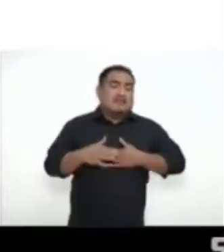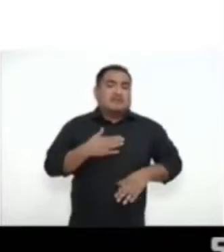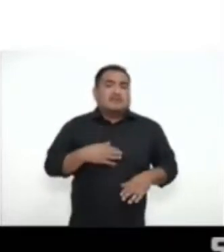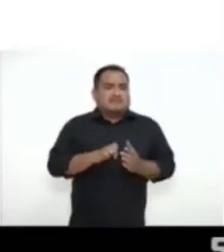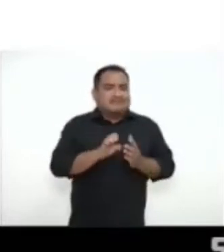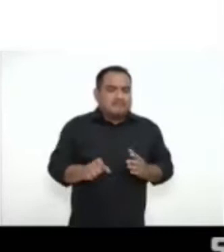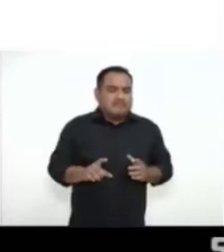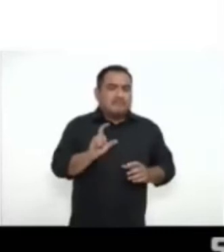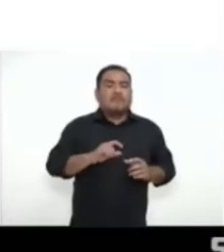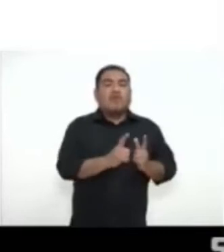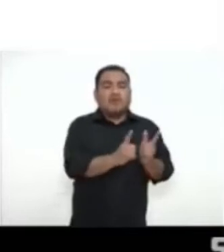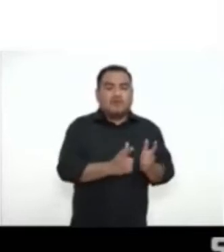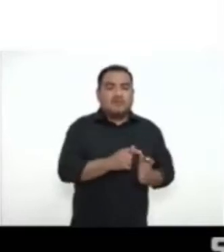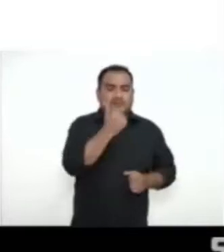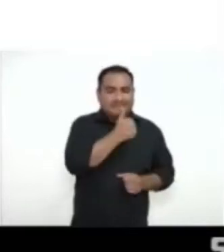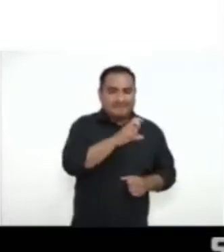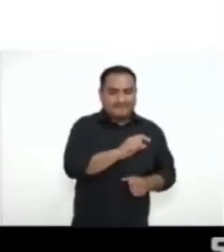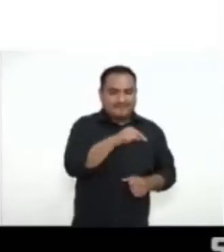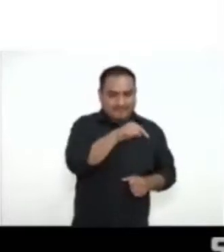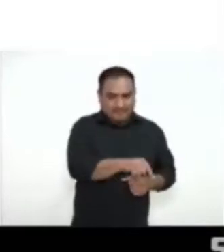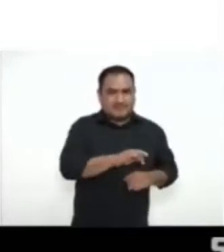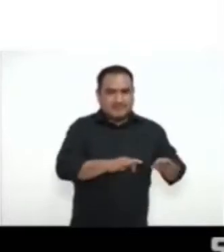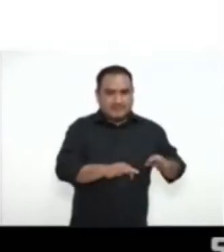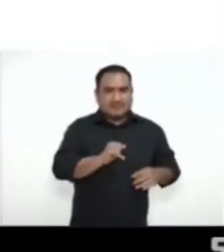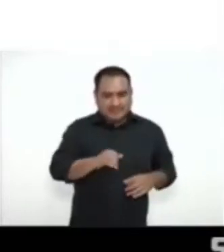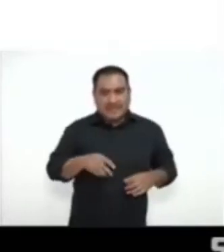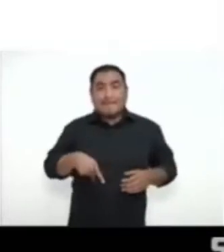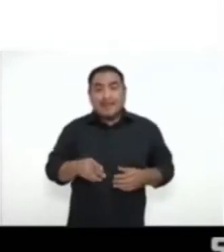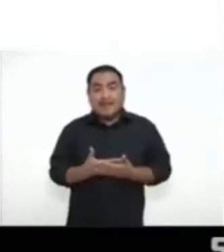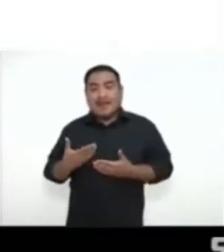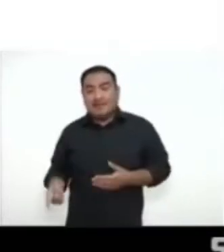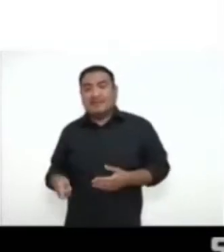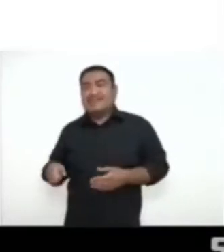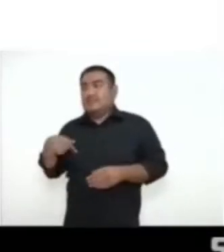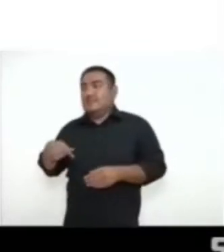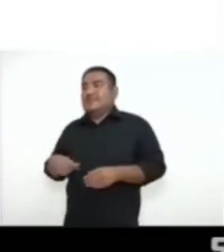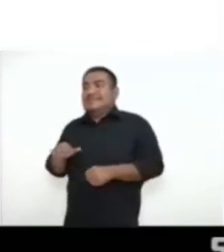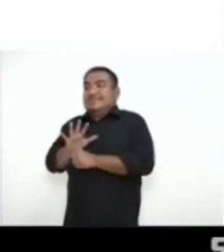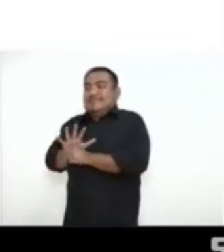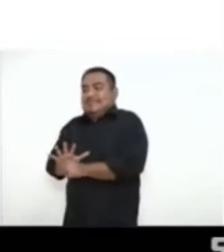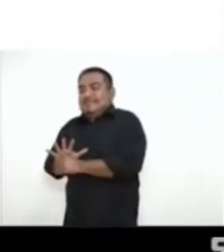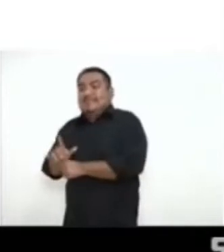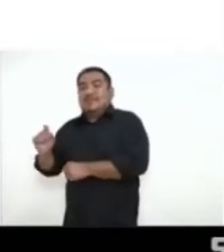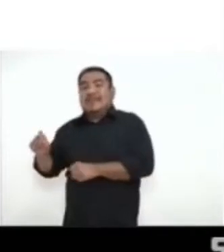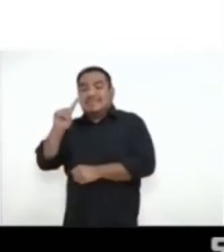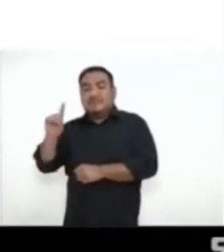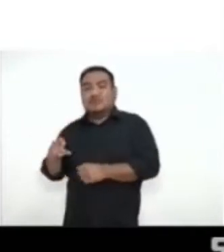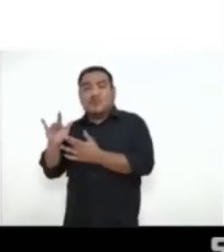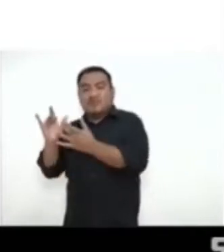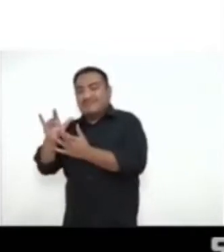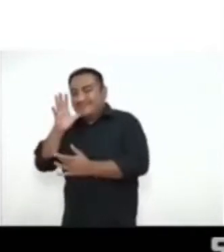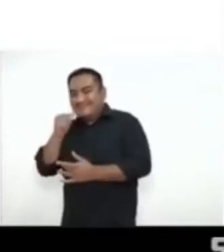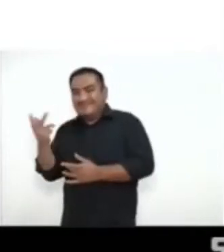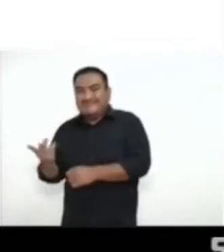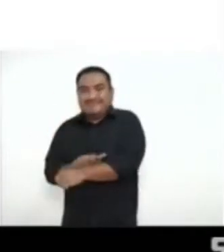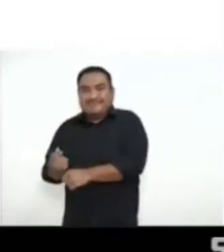acostumbro tener, pero estuve en estrés tratando de gestionar la plataforma para poder dar mi clase, y